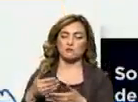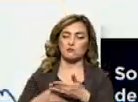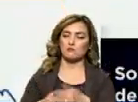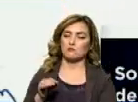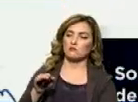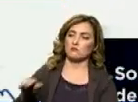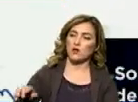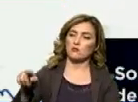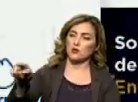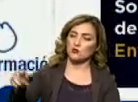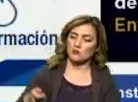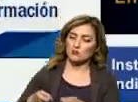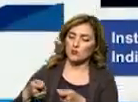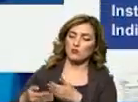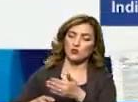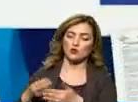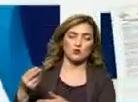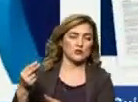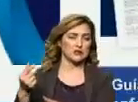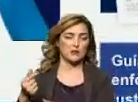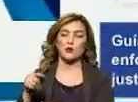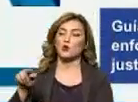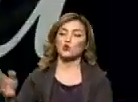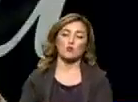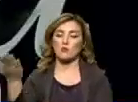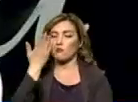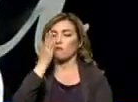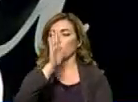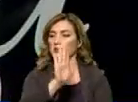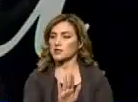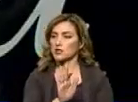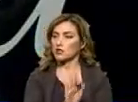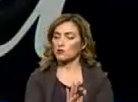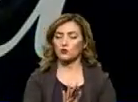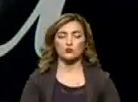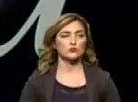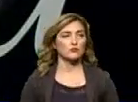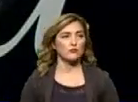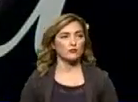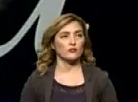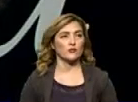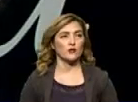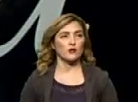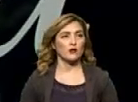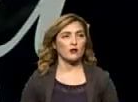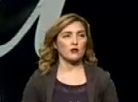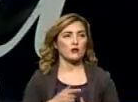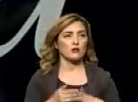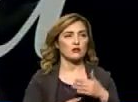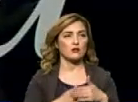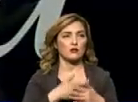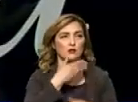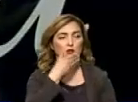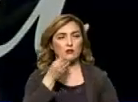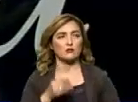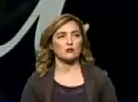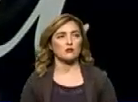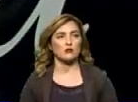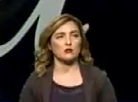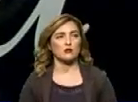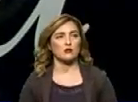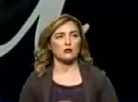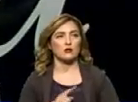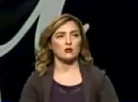el proceso de entrega sea más ágil y transparente. Por un lado, mejorar los procesos, sustanciarlos en un